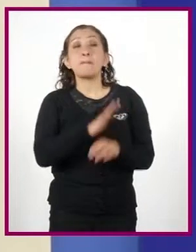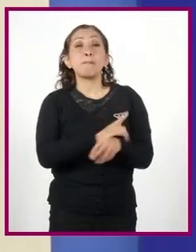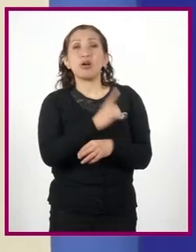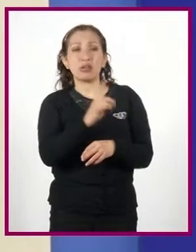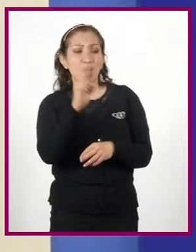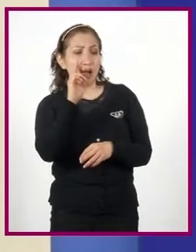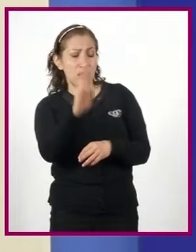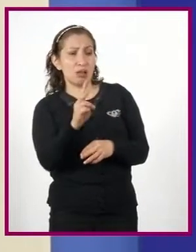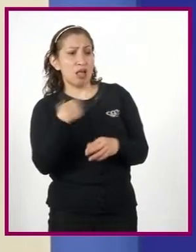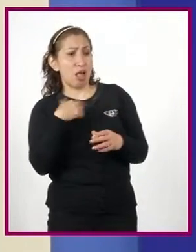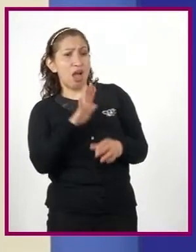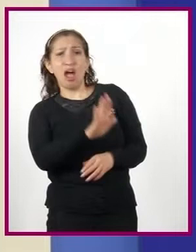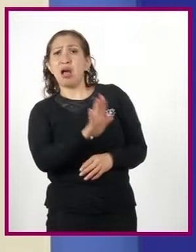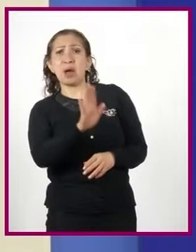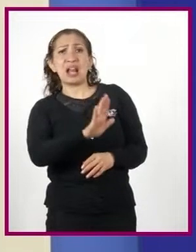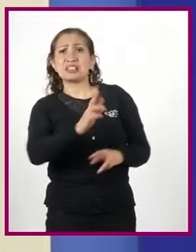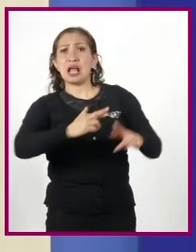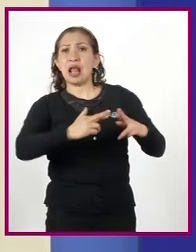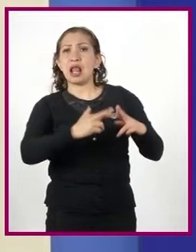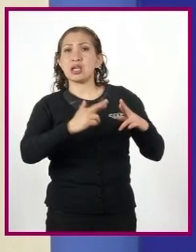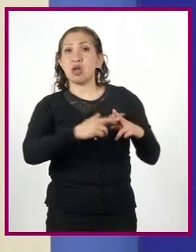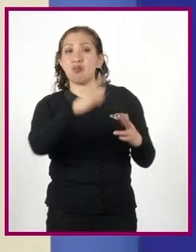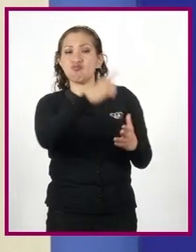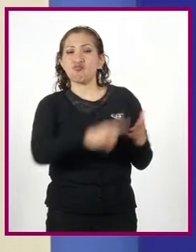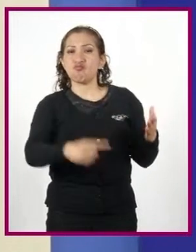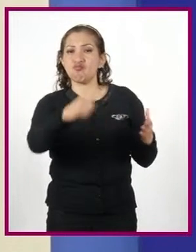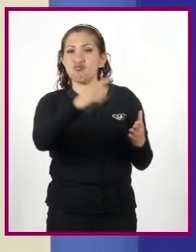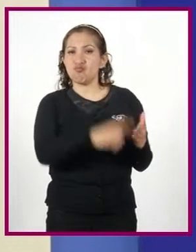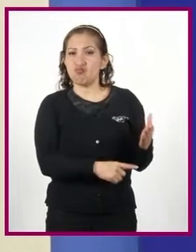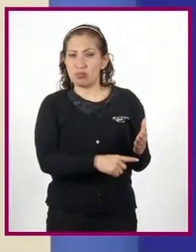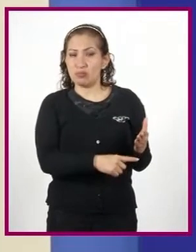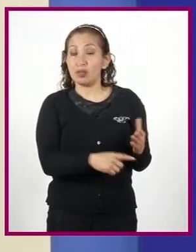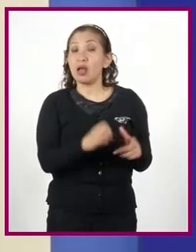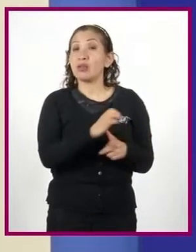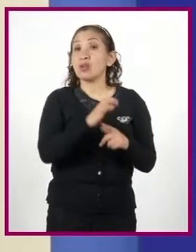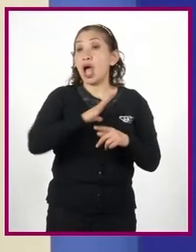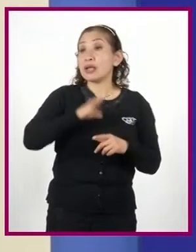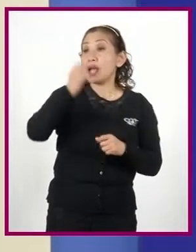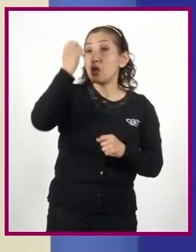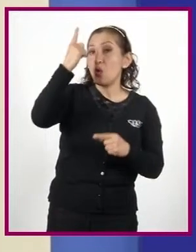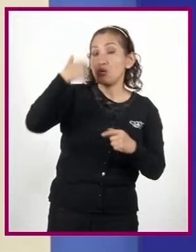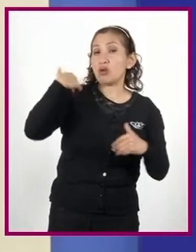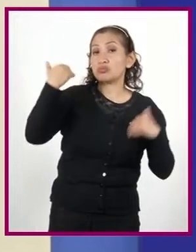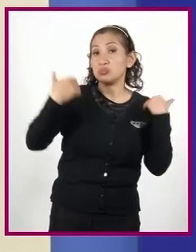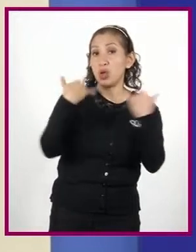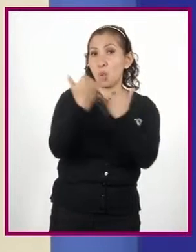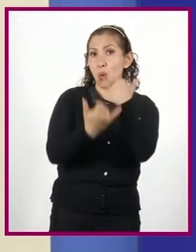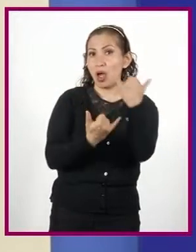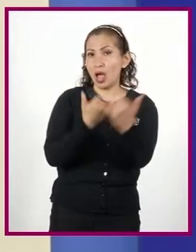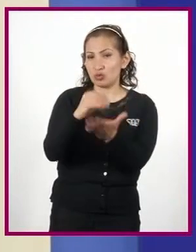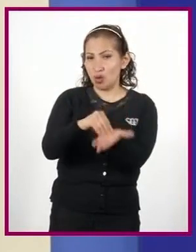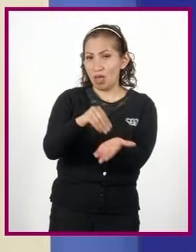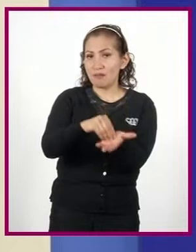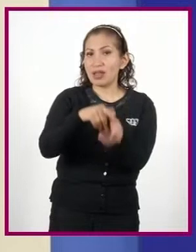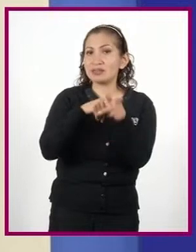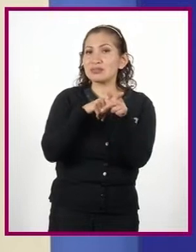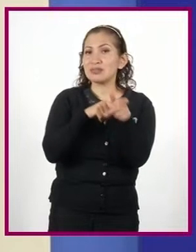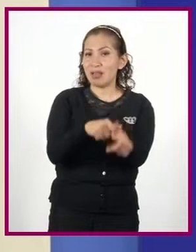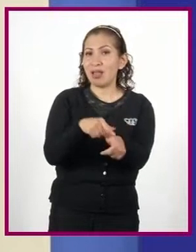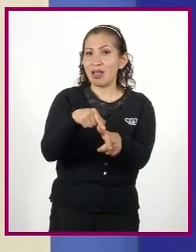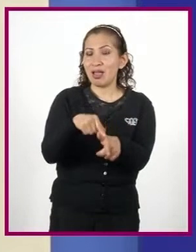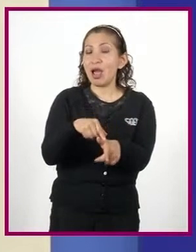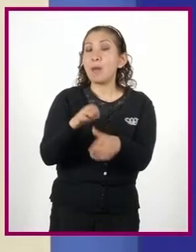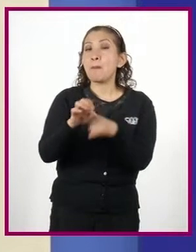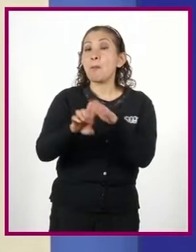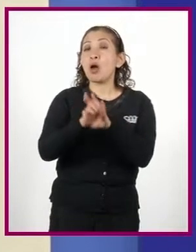su connotación religiosa. Sin embargo, hay diversiones que han sobrevivido al paso del tiempo, como